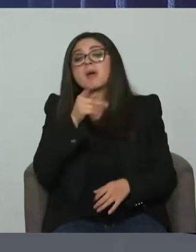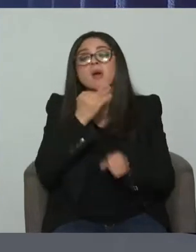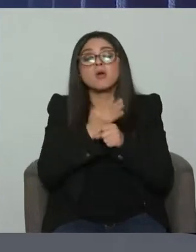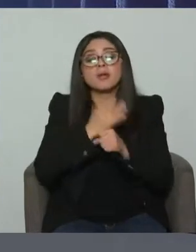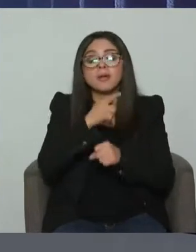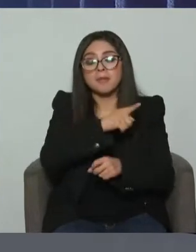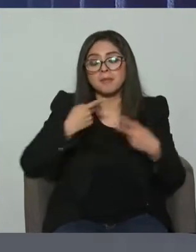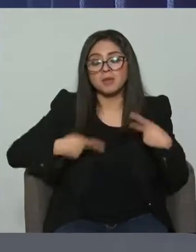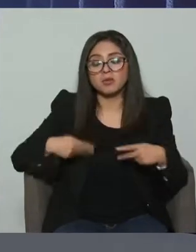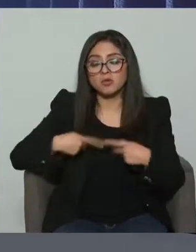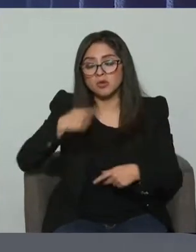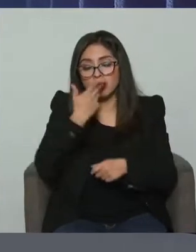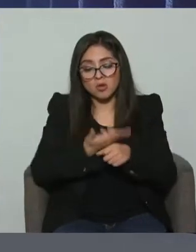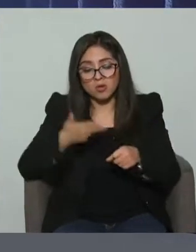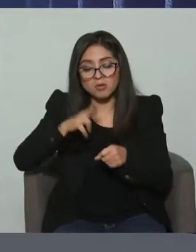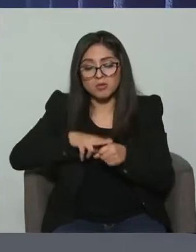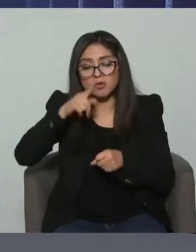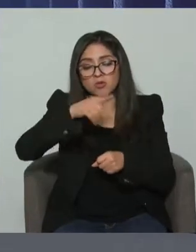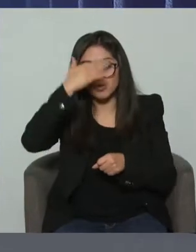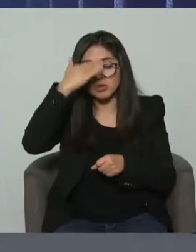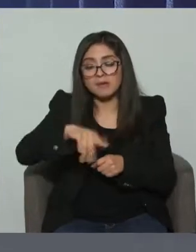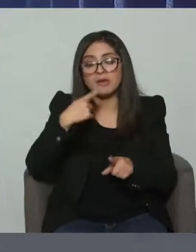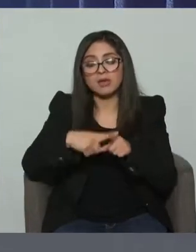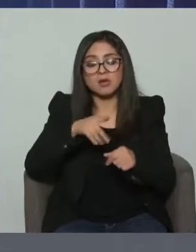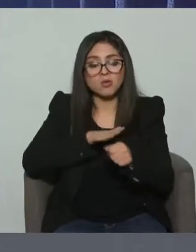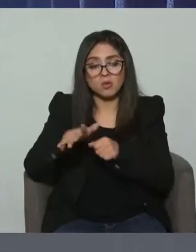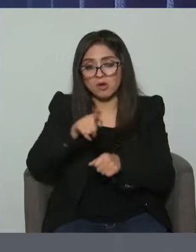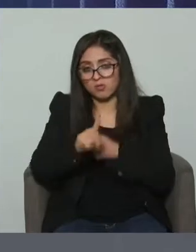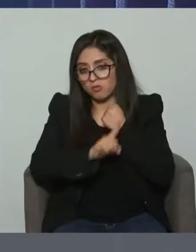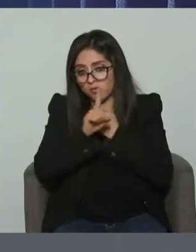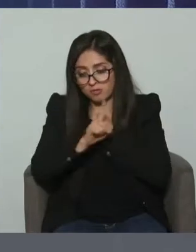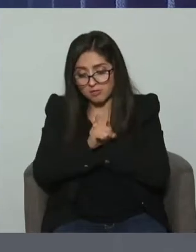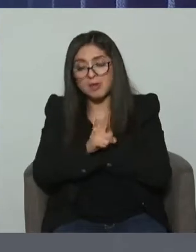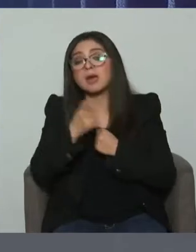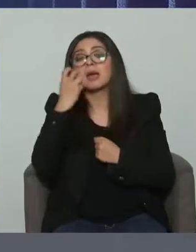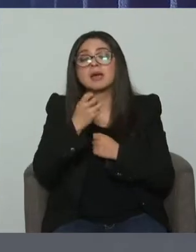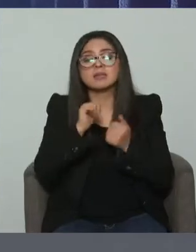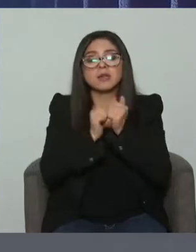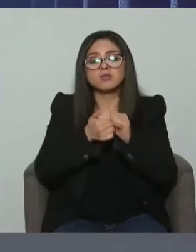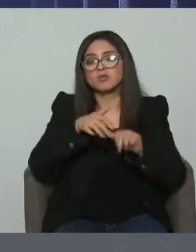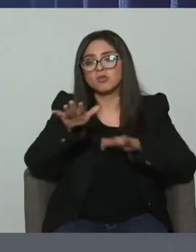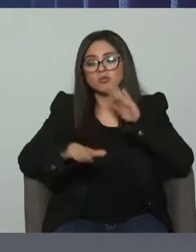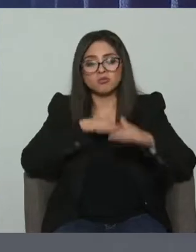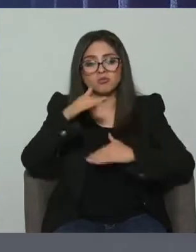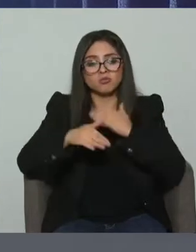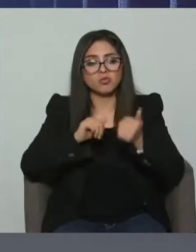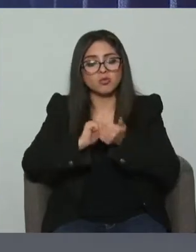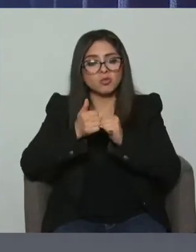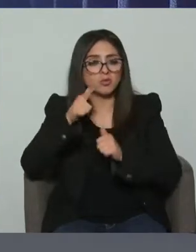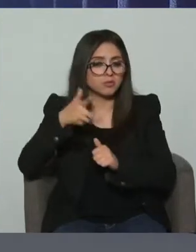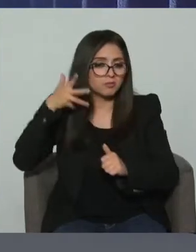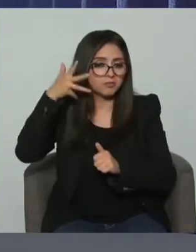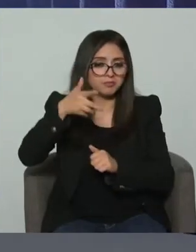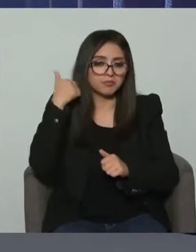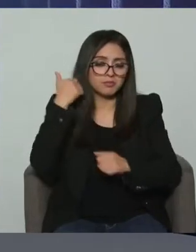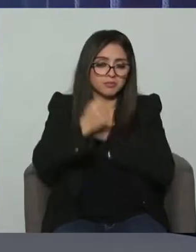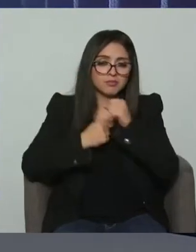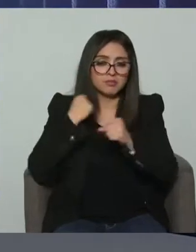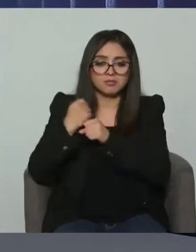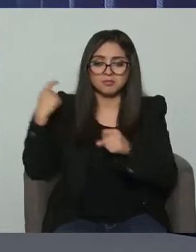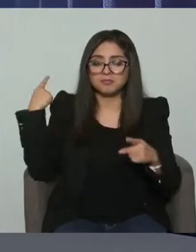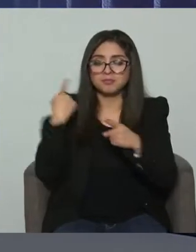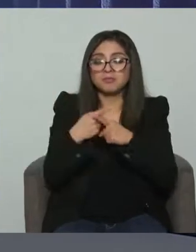hospitalizado sabe los problemas que existen precisamente ahí. Así que pues sin duda es un desafío a lo largo de todo este sexenio que vamos a